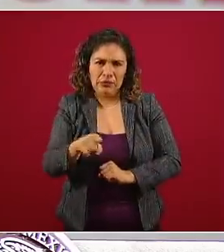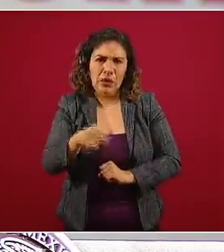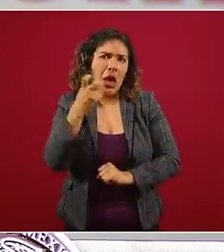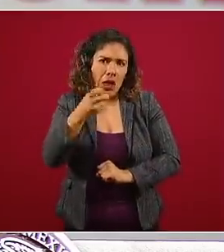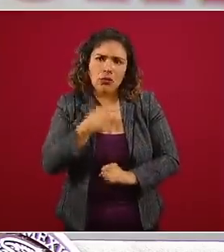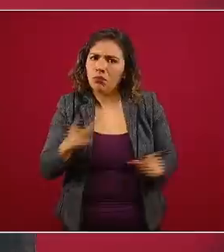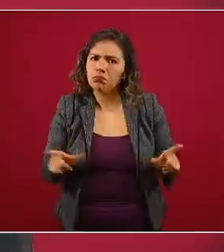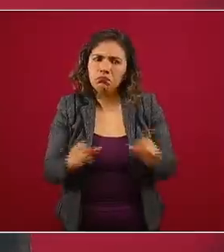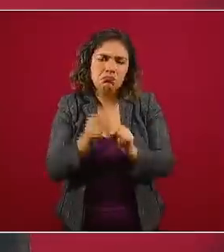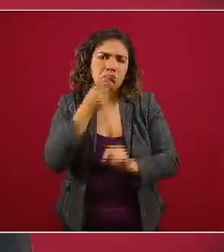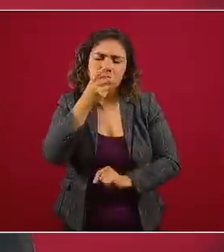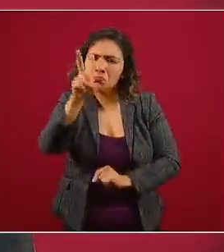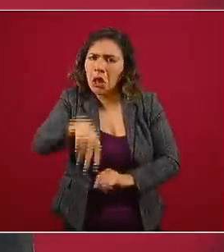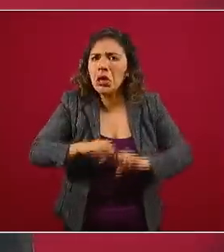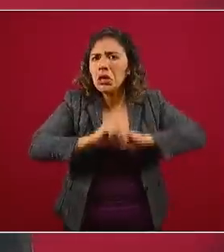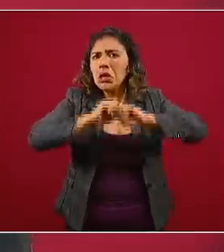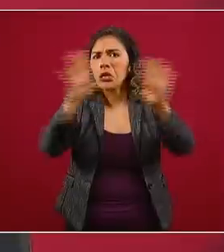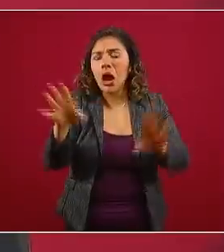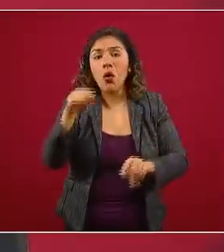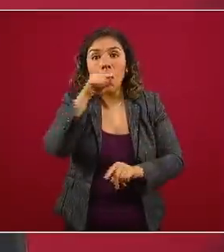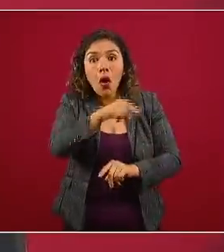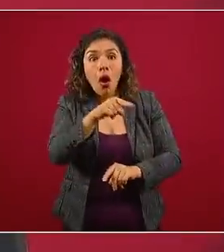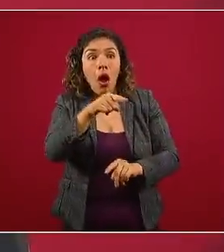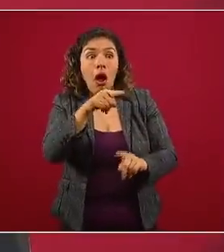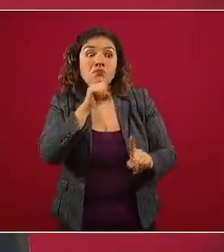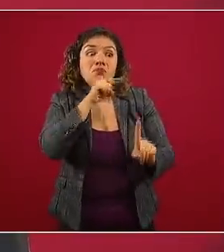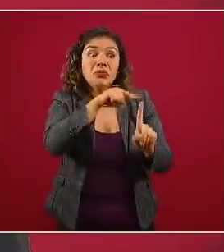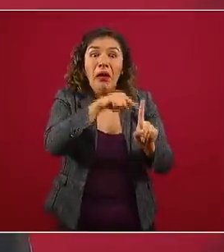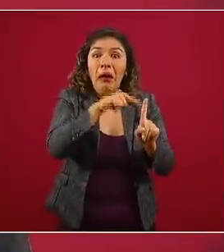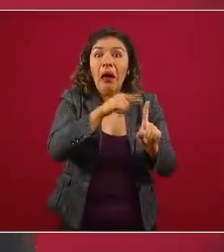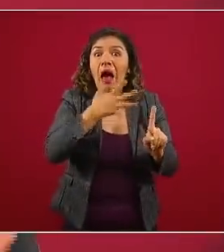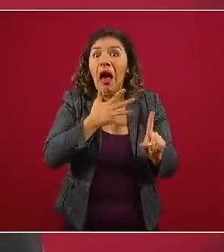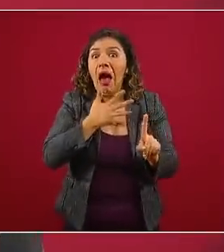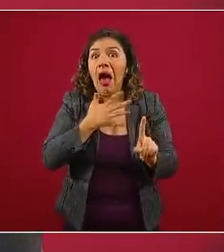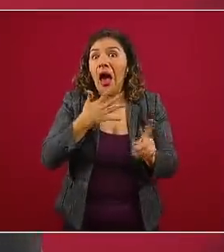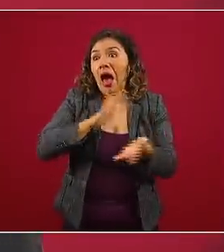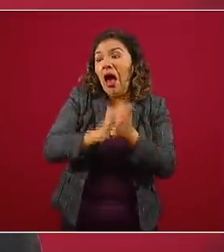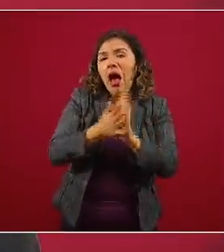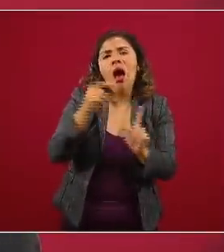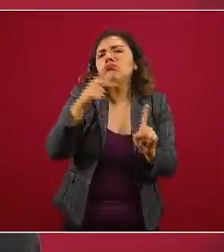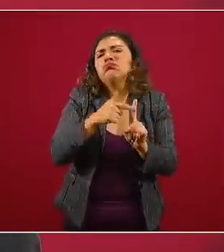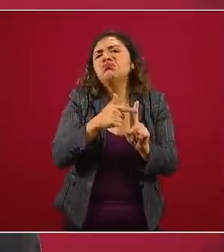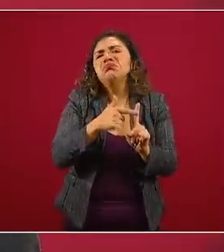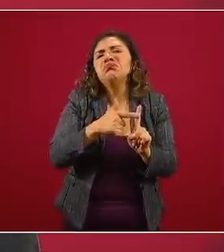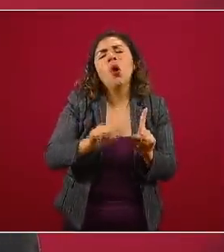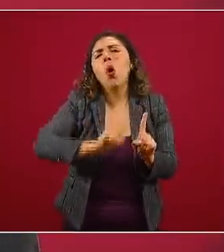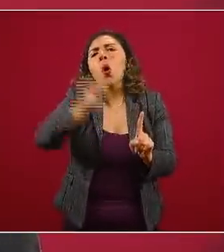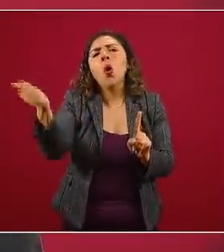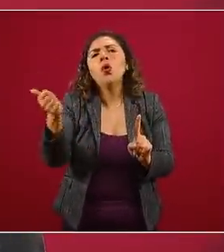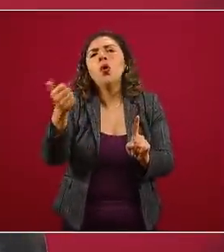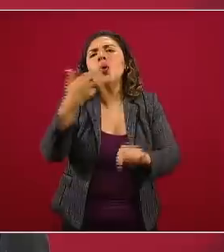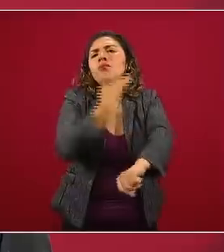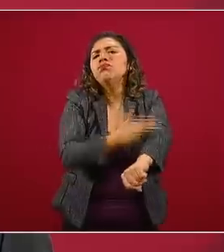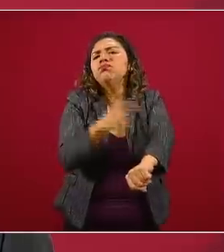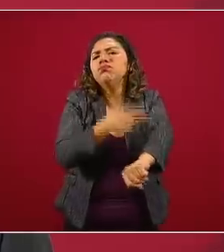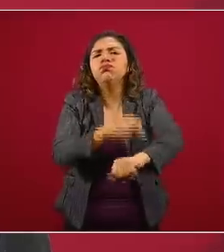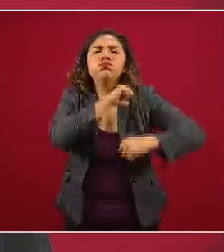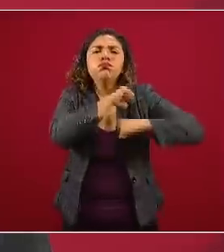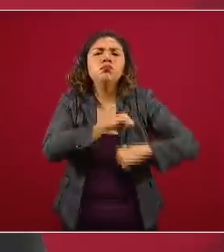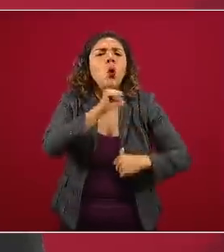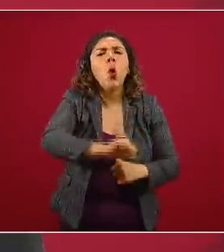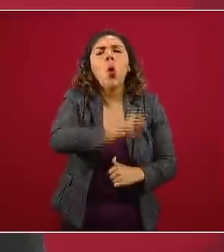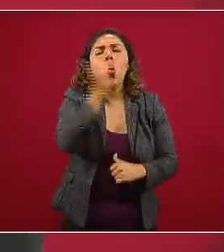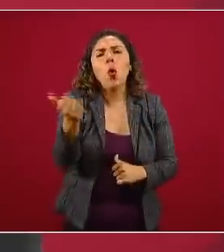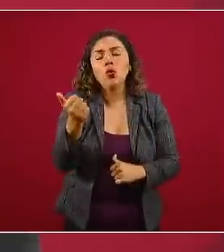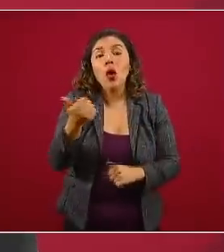absolutamente claro que él no tiene o tuvo que ver nada con eso porque no estaba en su en sus atribuciones y